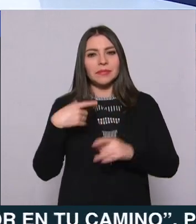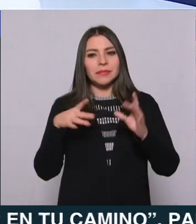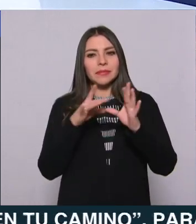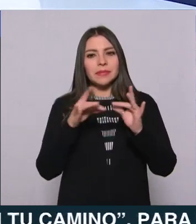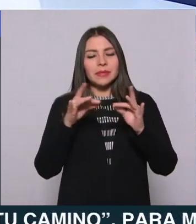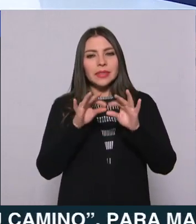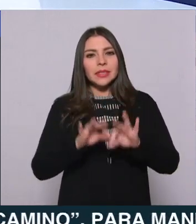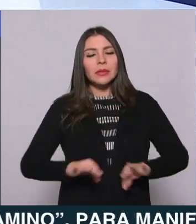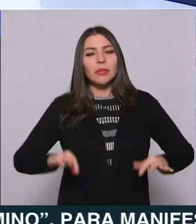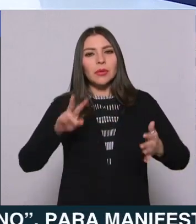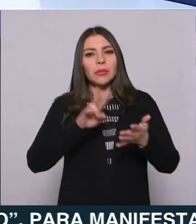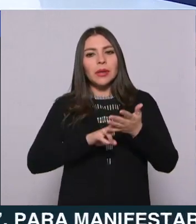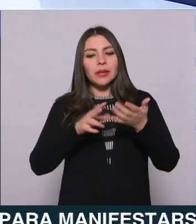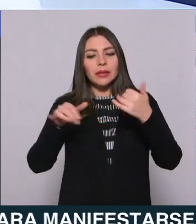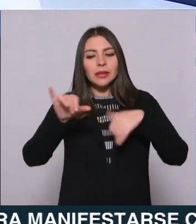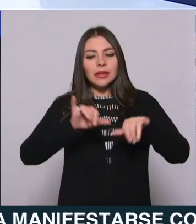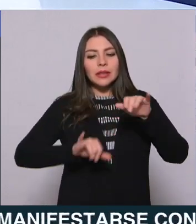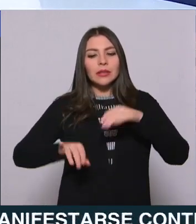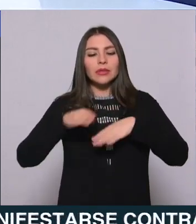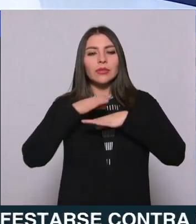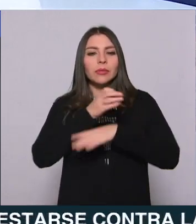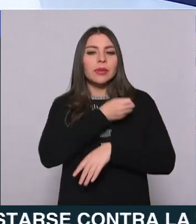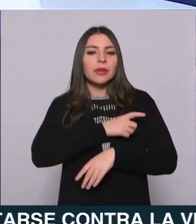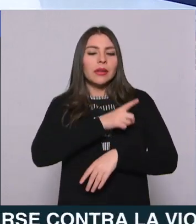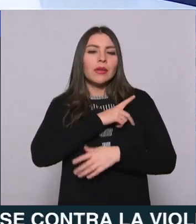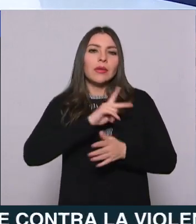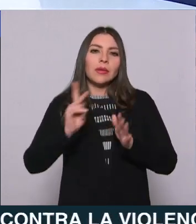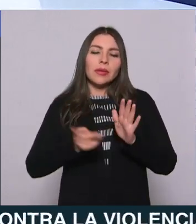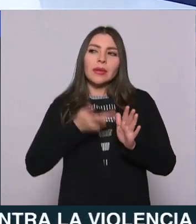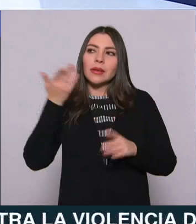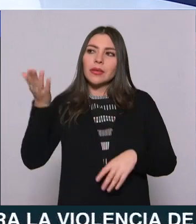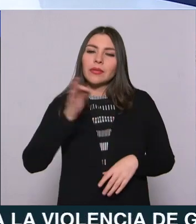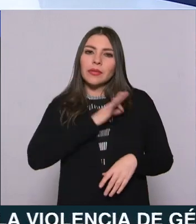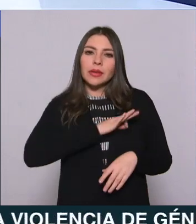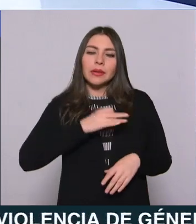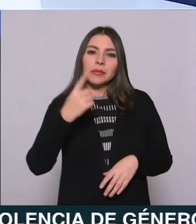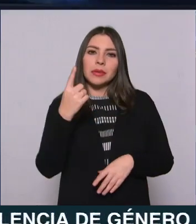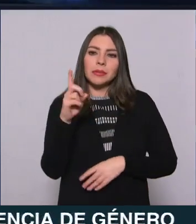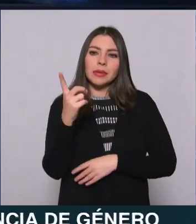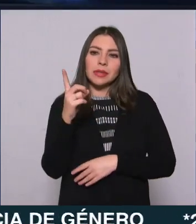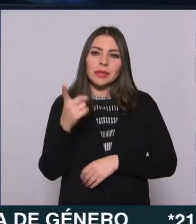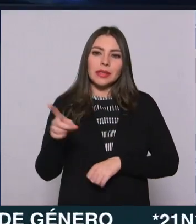los análisis de salud, y de nuevo una felicitación. 1 de diciembre, Día del